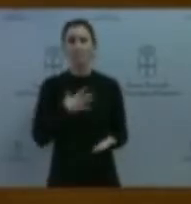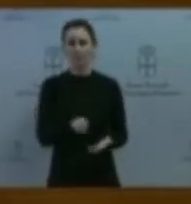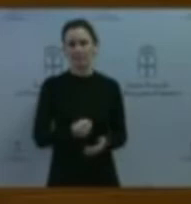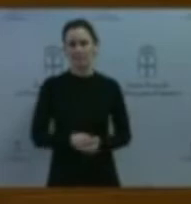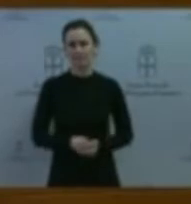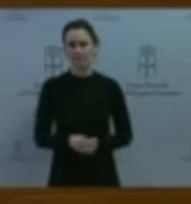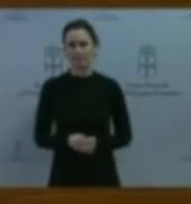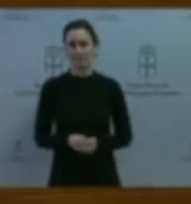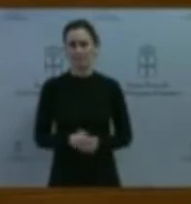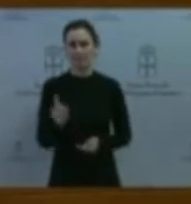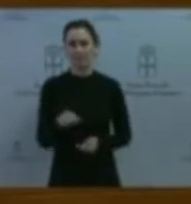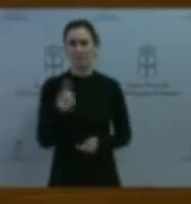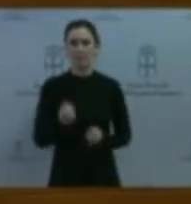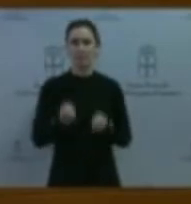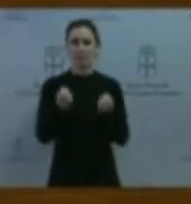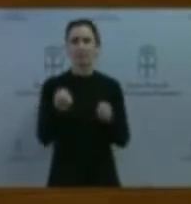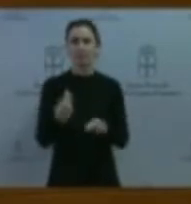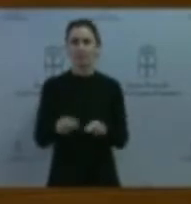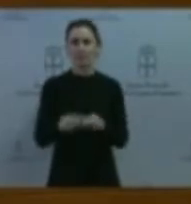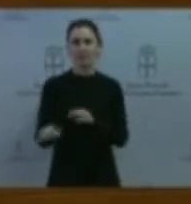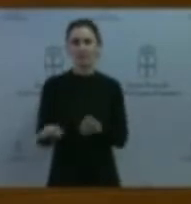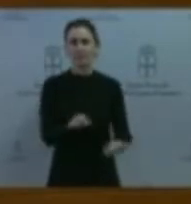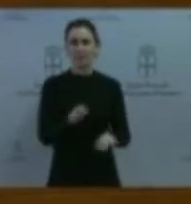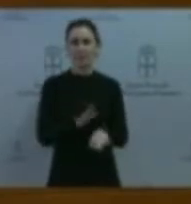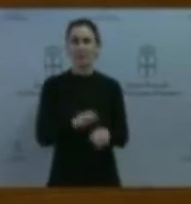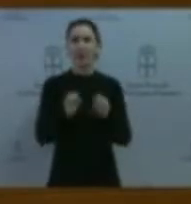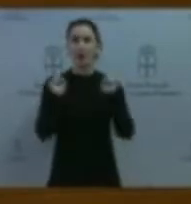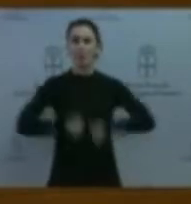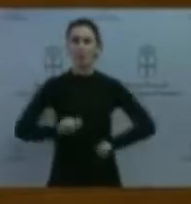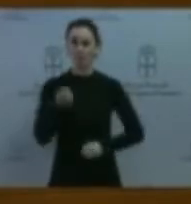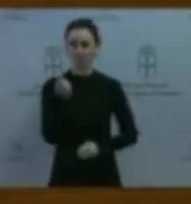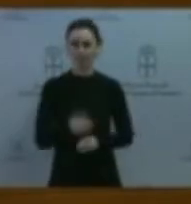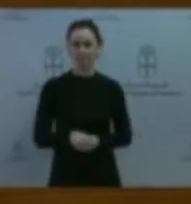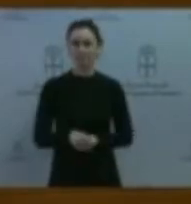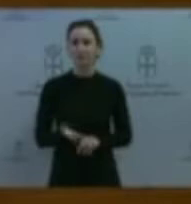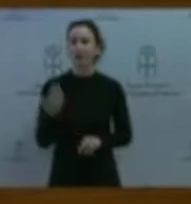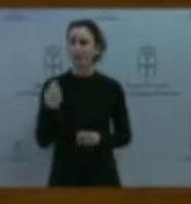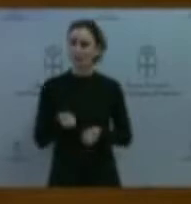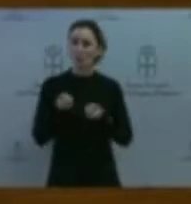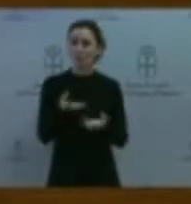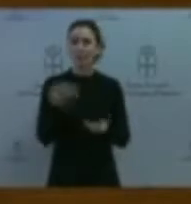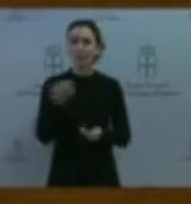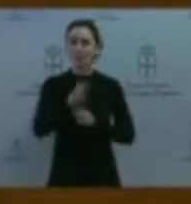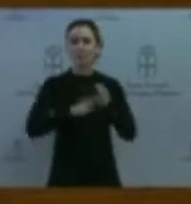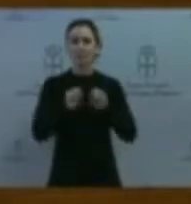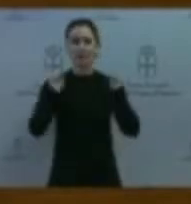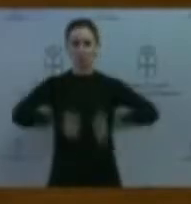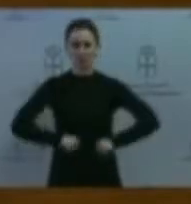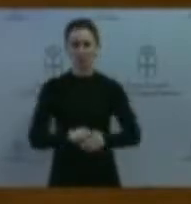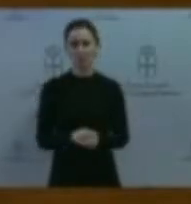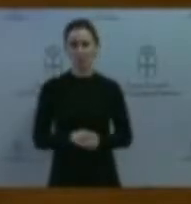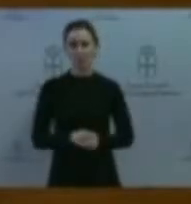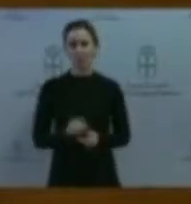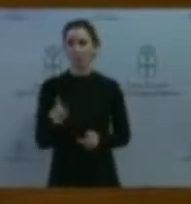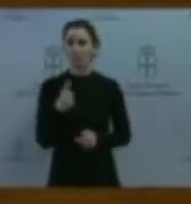está preparada para alcanzar acuerdos. Usted lo decía ayer, hay que buscar acuerdos. Nosotros estamos preparados para buscar acuerdos. Estamos preparados para afrontar con